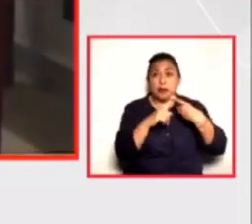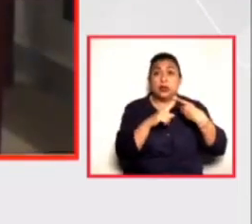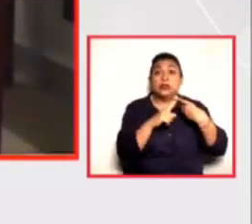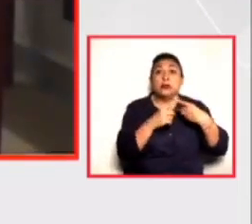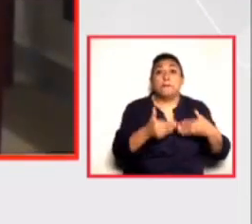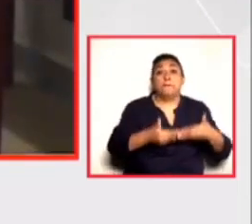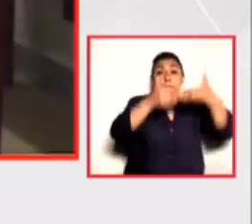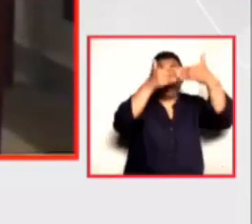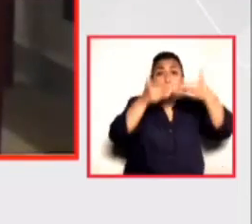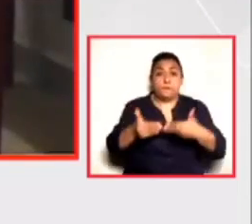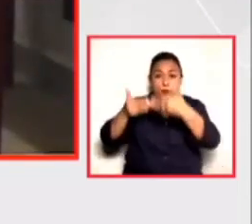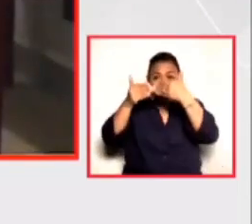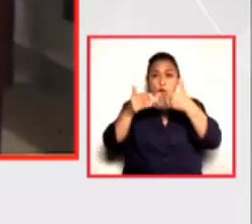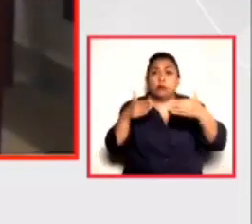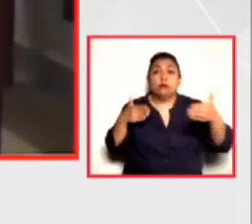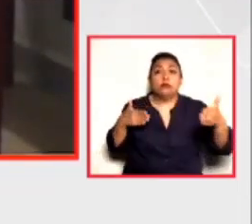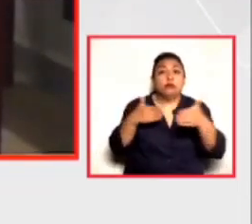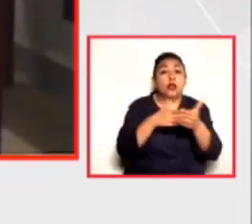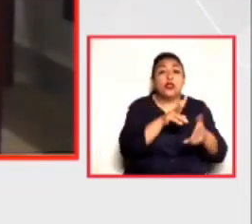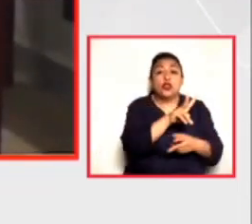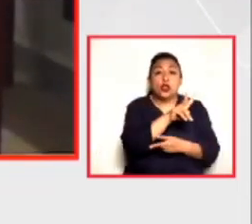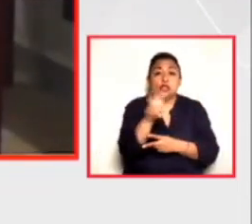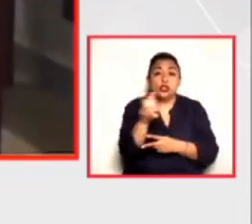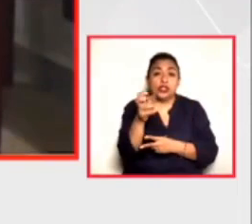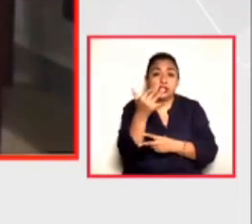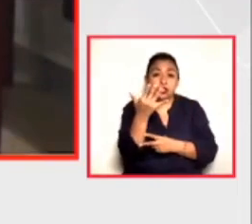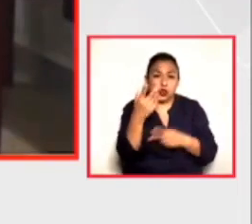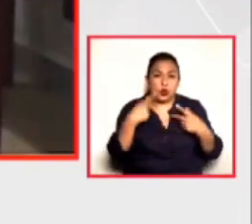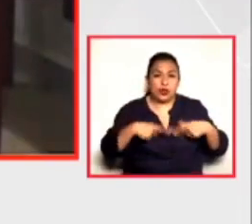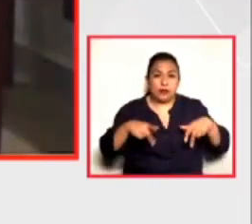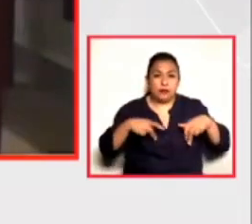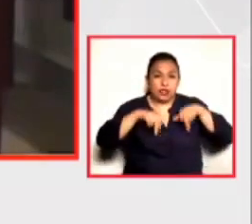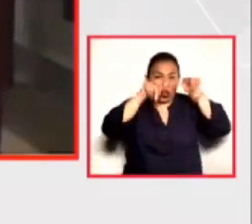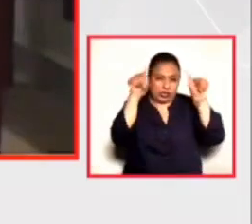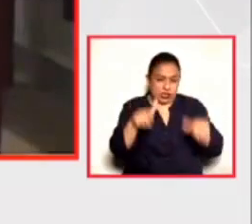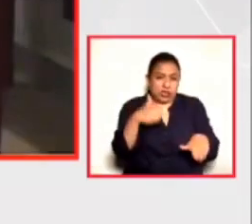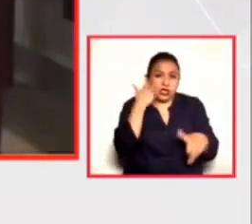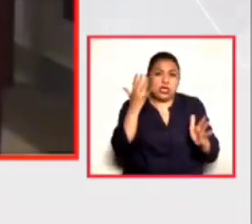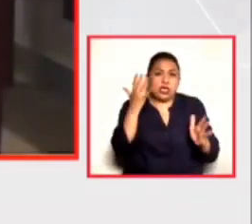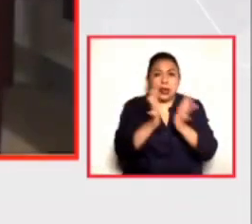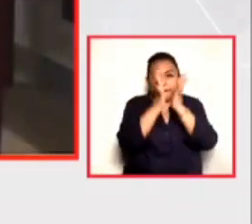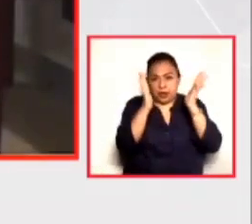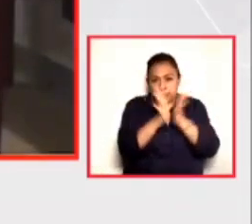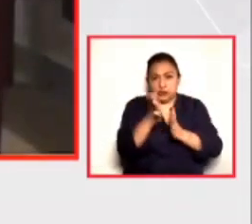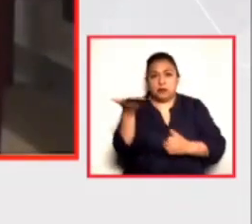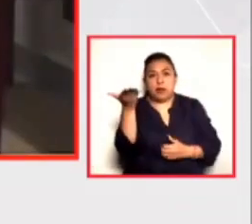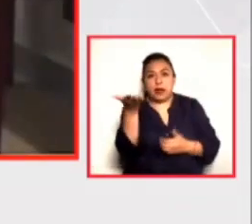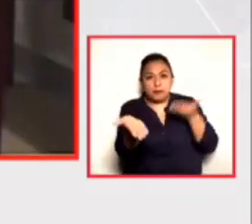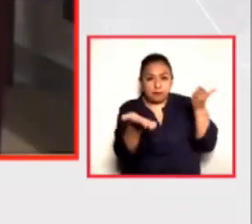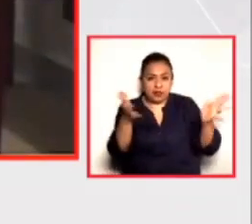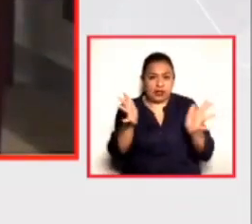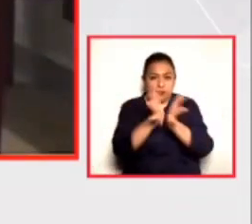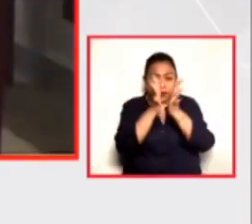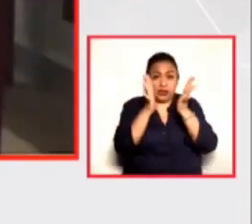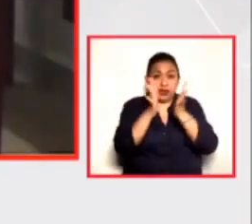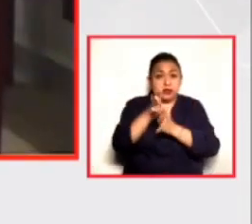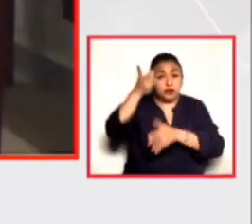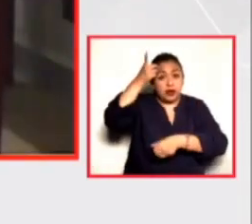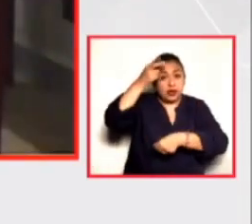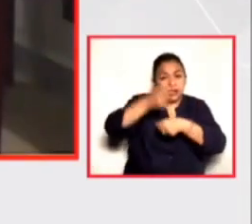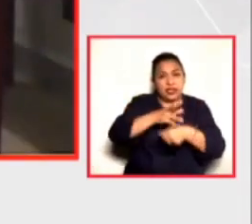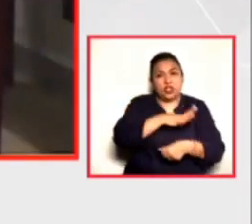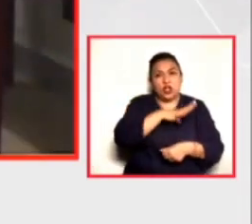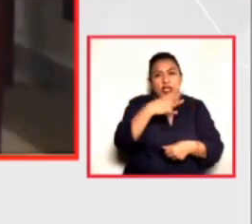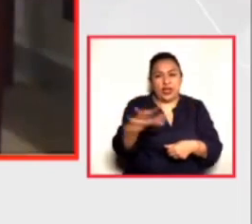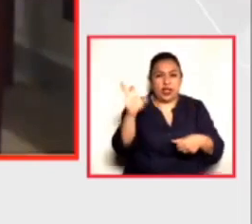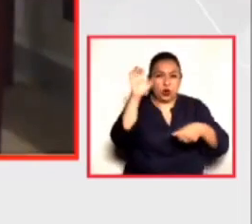está limitado a 250 artistas que quieran participar, que soliciten participar. El director general de Culturas Populares